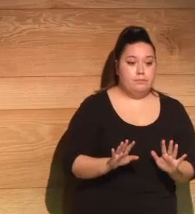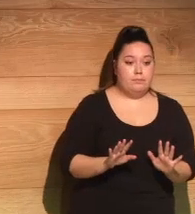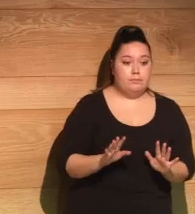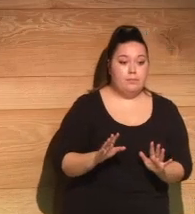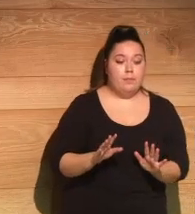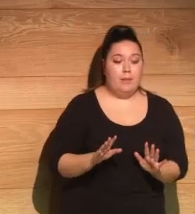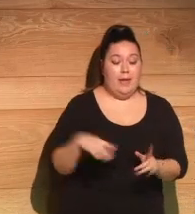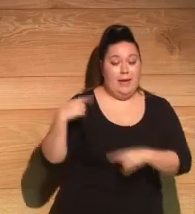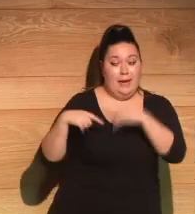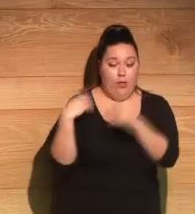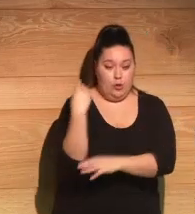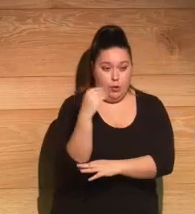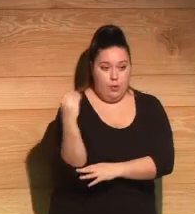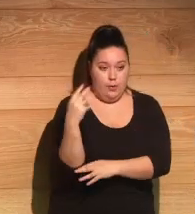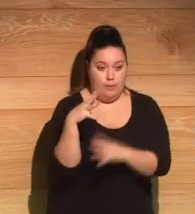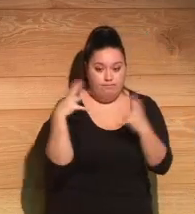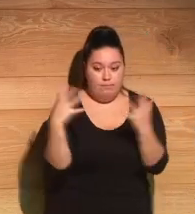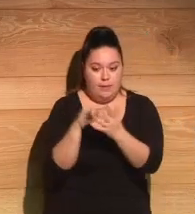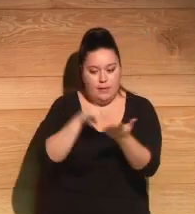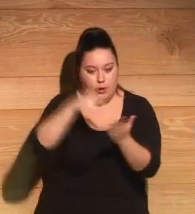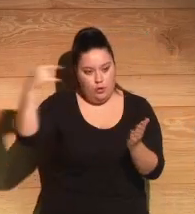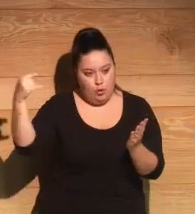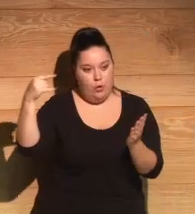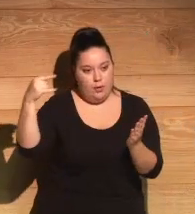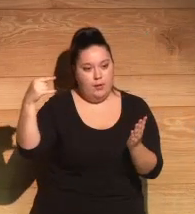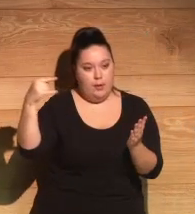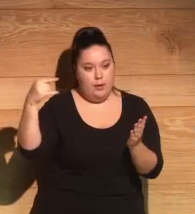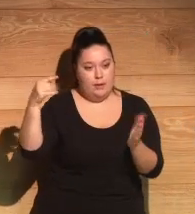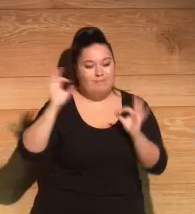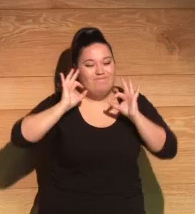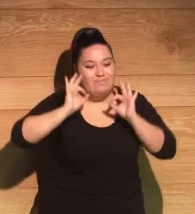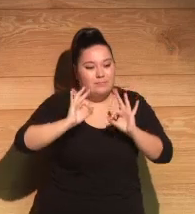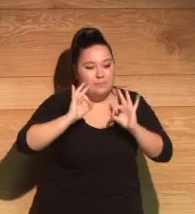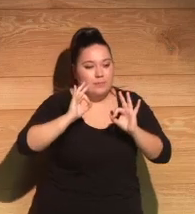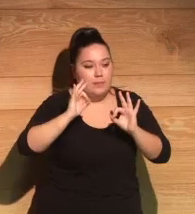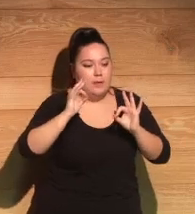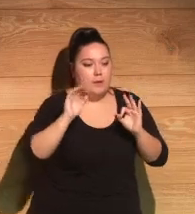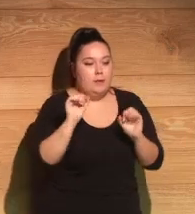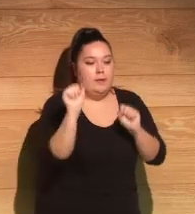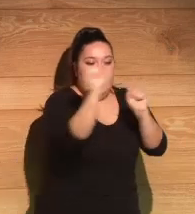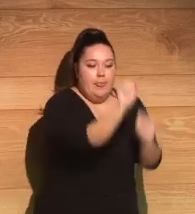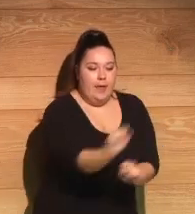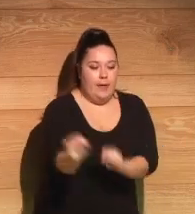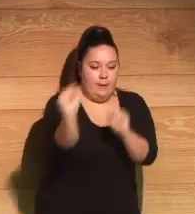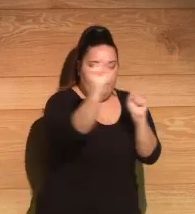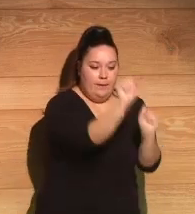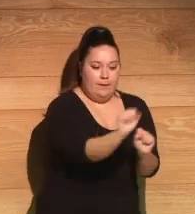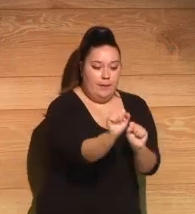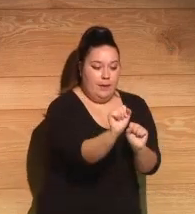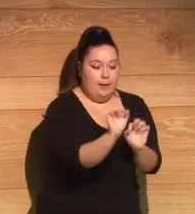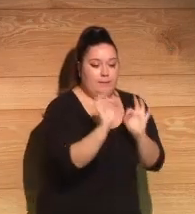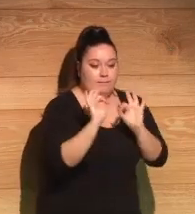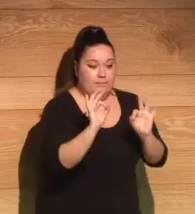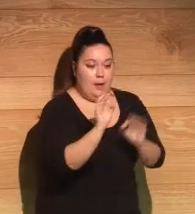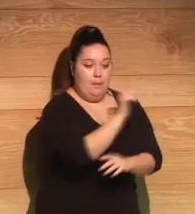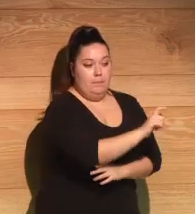más jóvenes usan Internet o la tecnología como una forma de fortificarse o de atrincherarse frente a los demás, frente